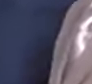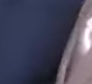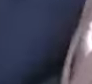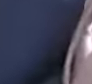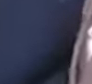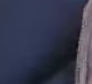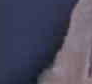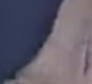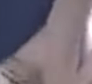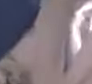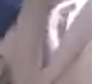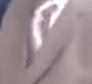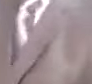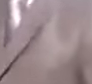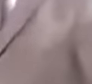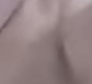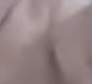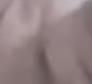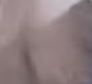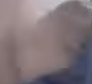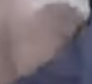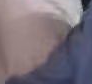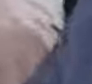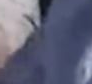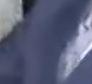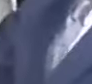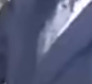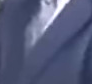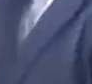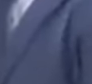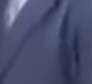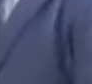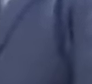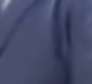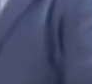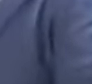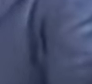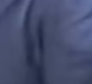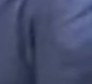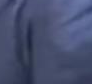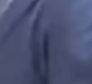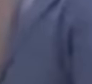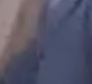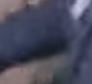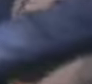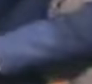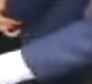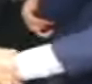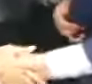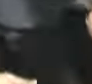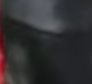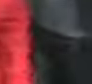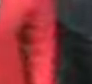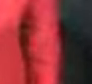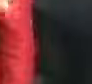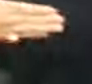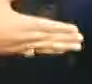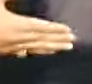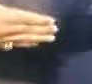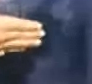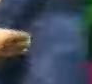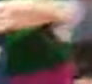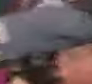la Fuerza Armada Nacional Bolivariana, cuerpos policiales, garantizaron la tranquilidad de la patria a través del Plan